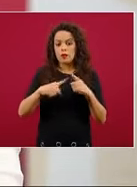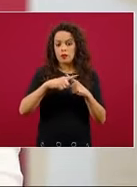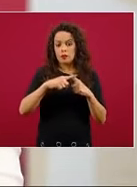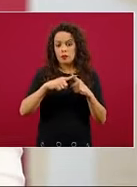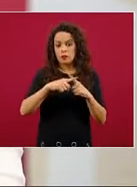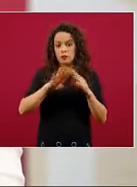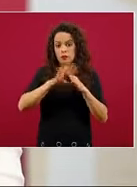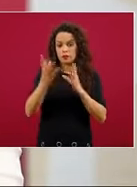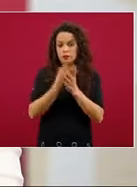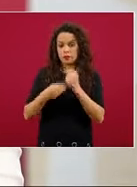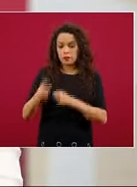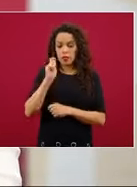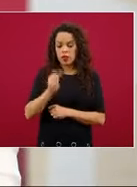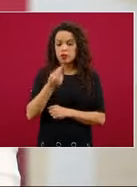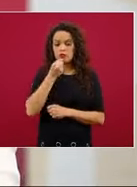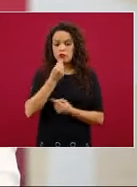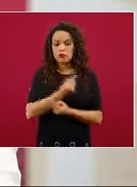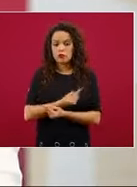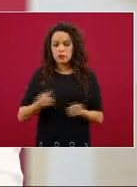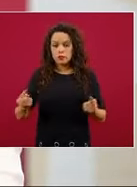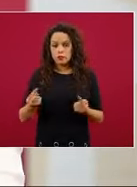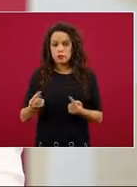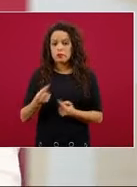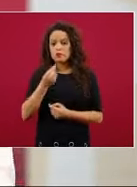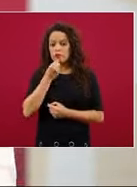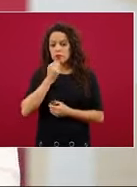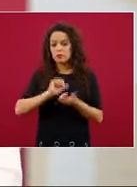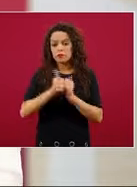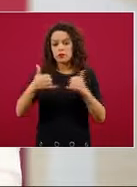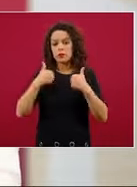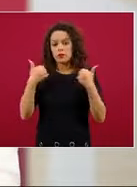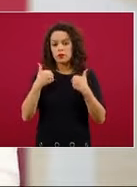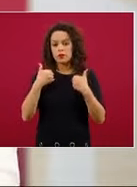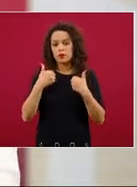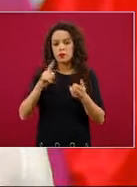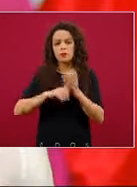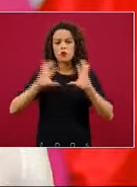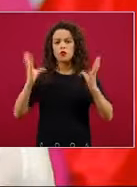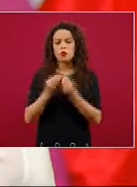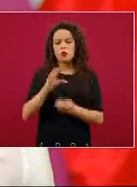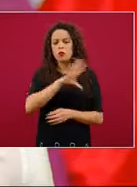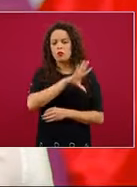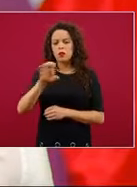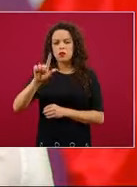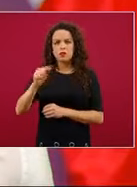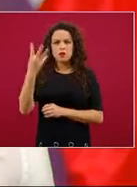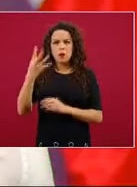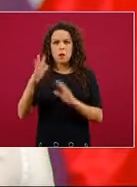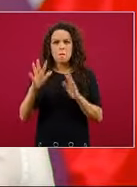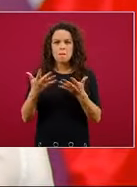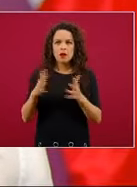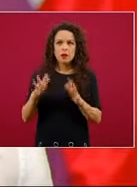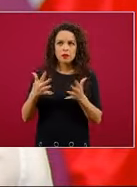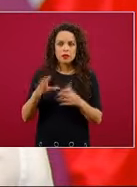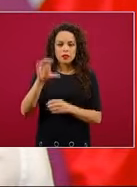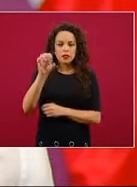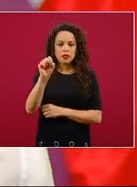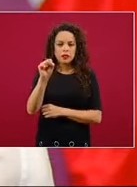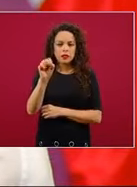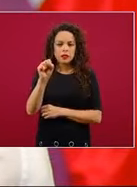grupo poblacional de niñas, niños y adolescentes, teniendo un total de 574, entonces serían aproximadamente